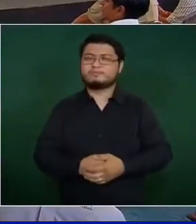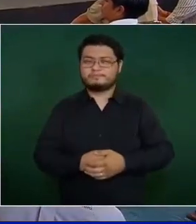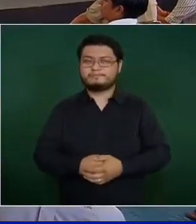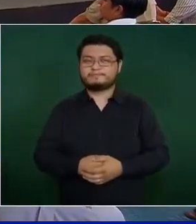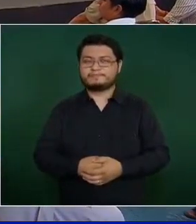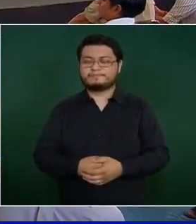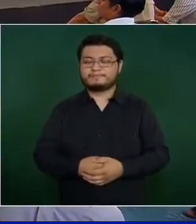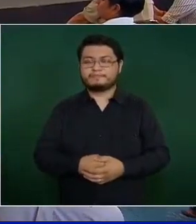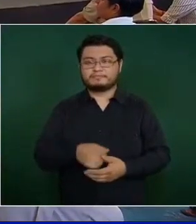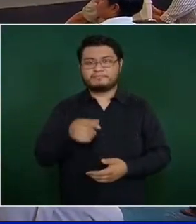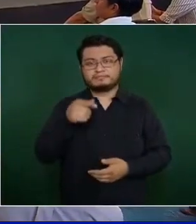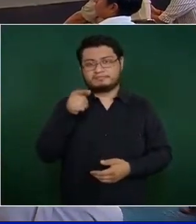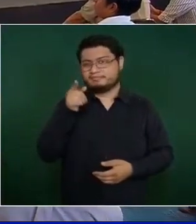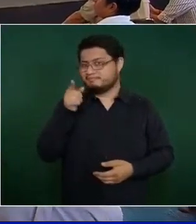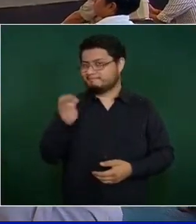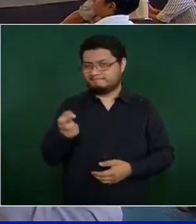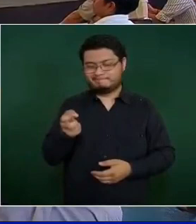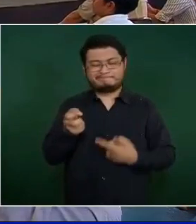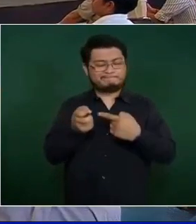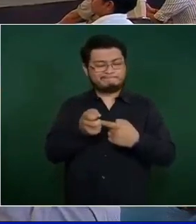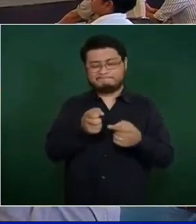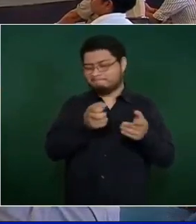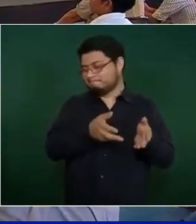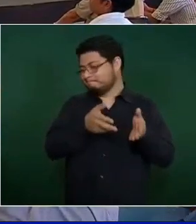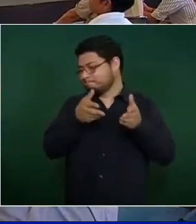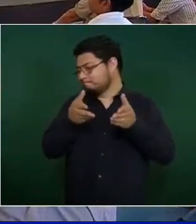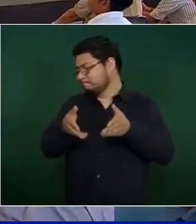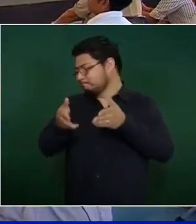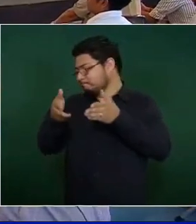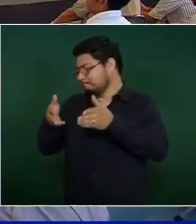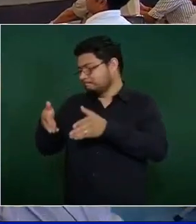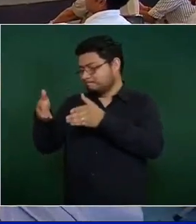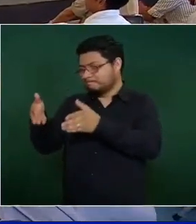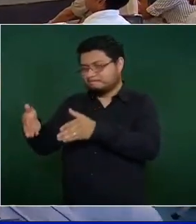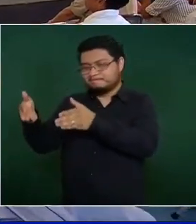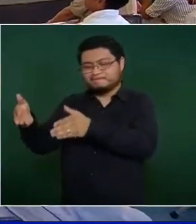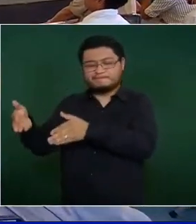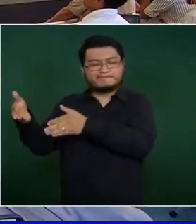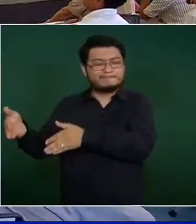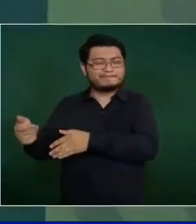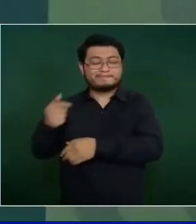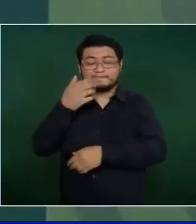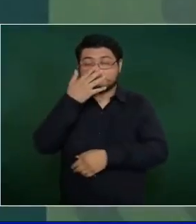Y de ahí en adelante.